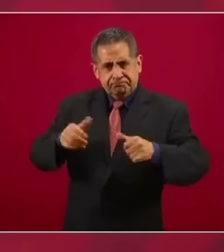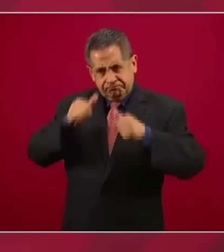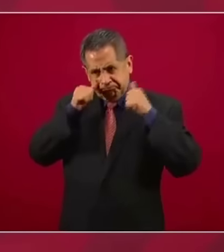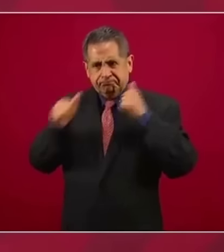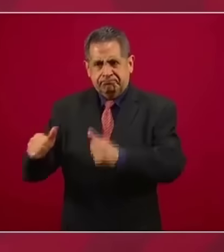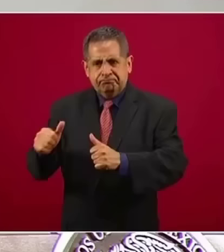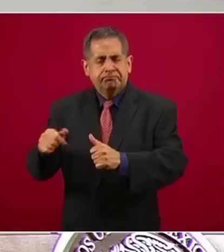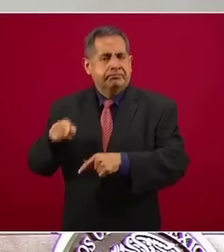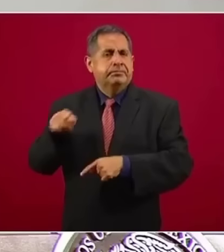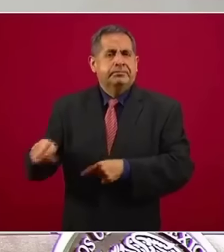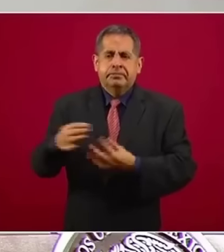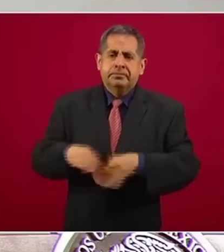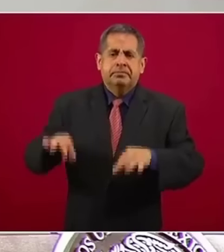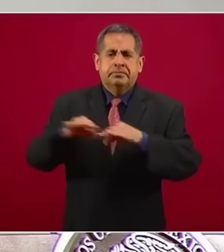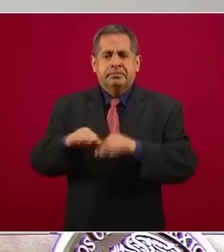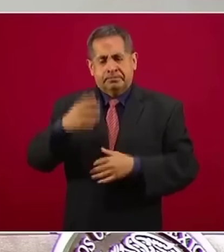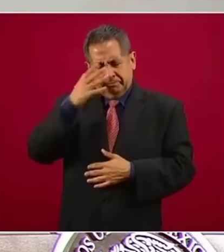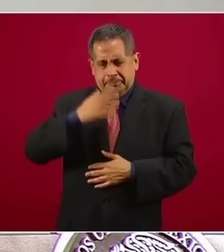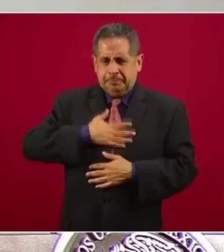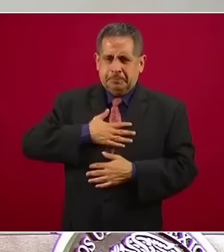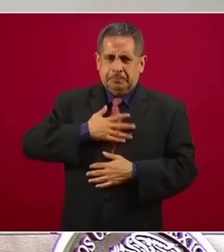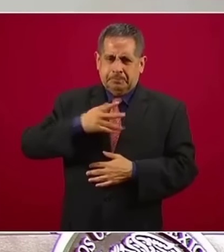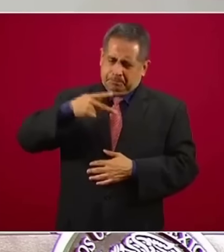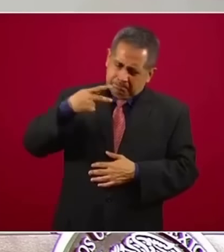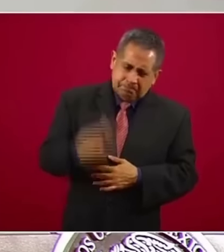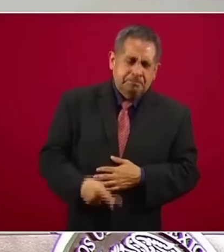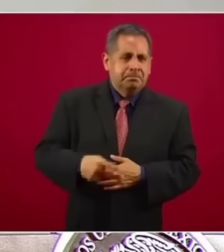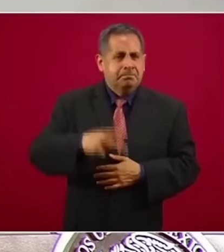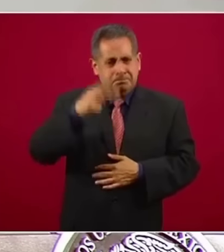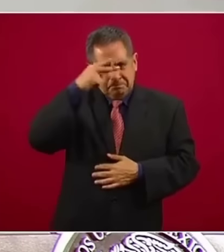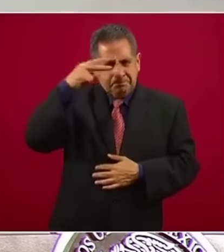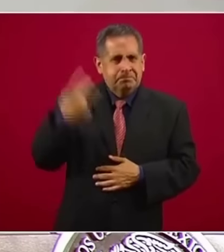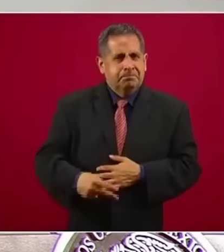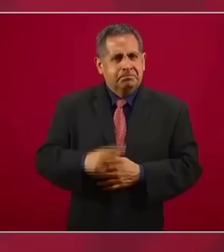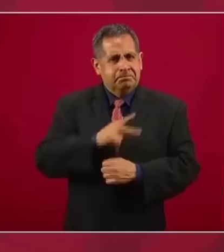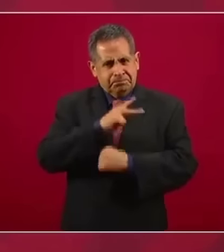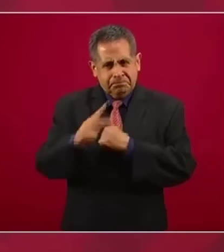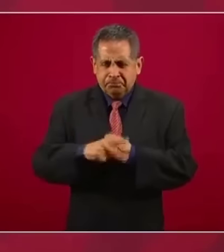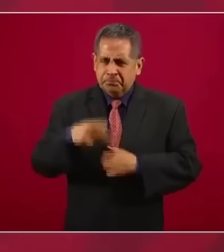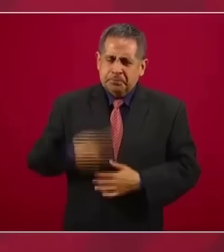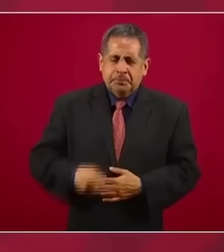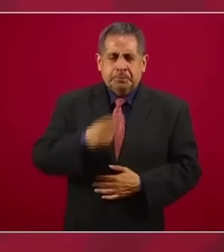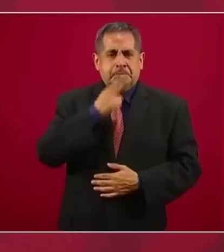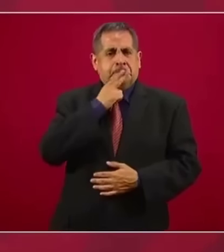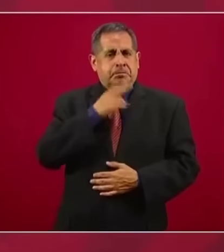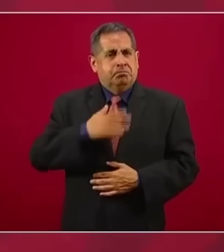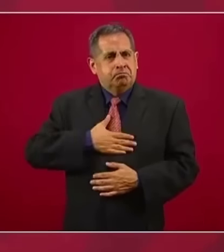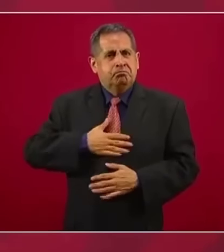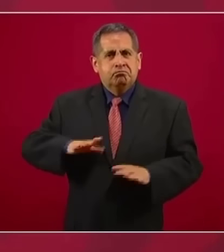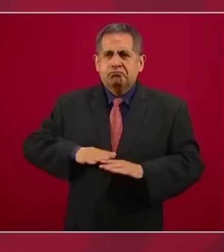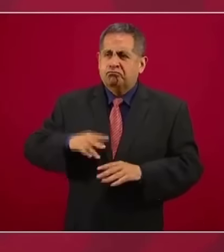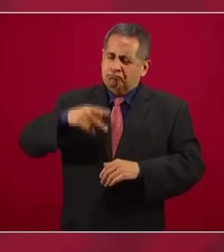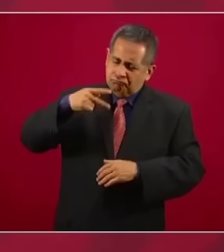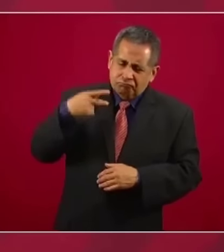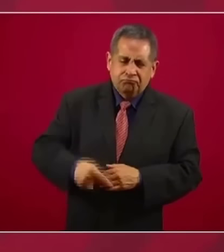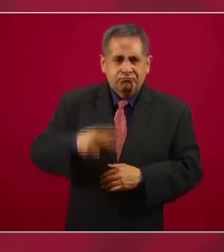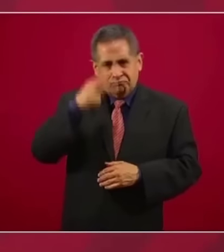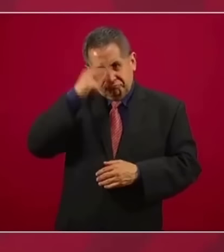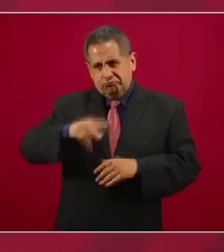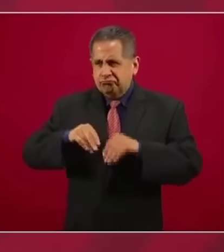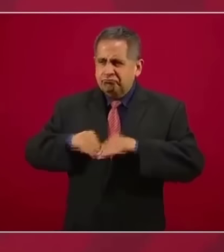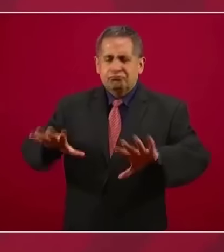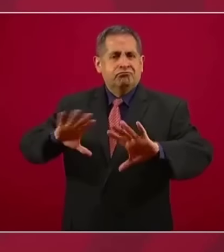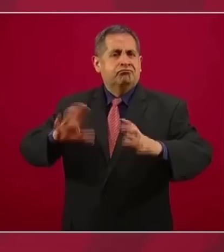por nuestra patria, por nuestro país, por los intereses